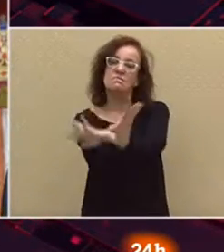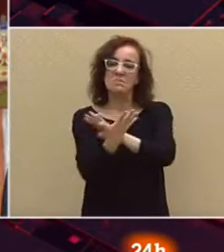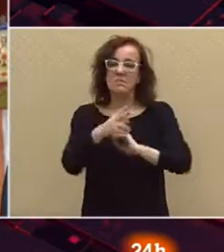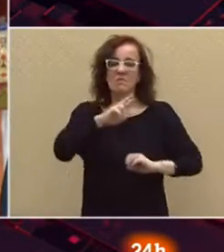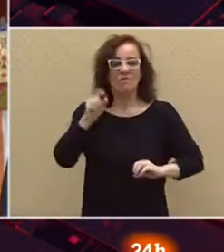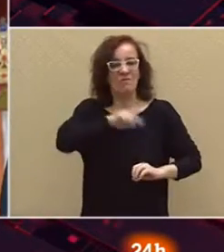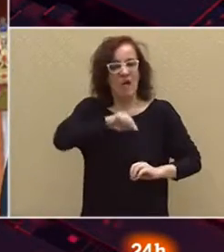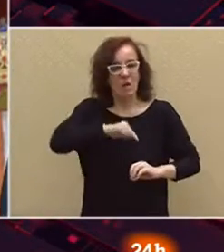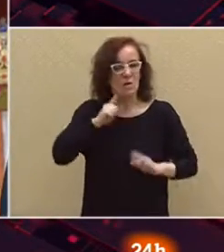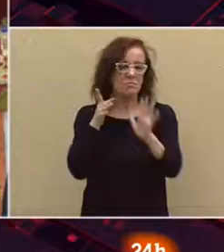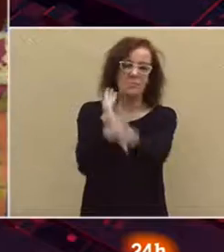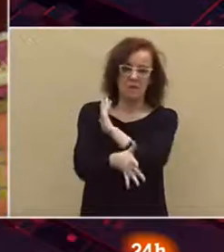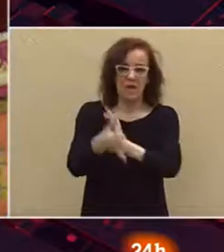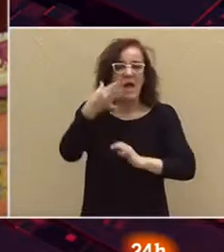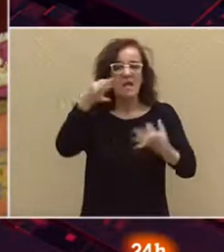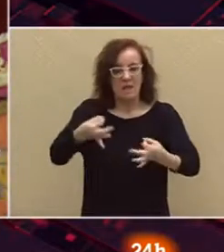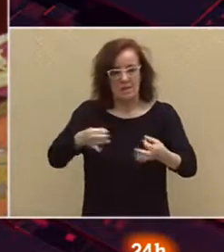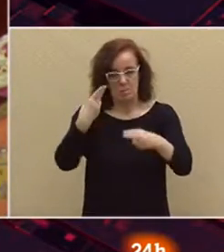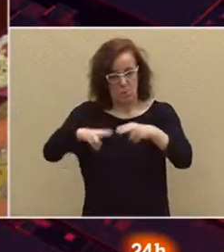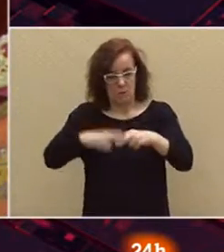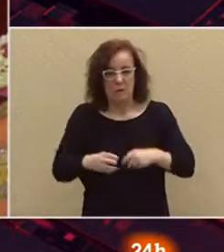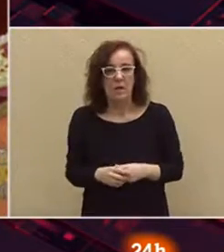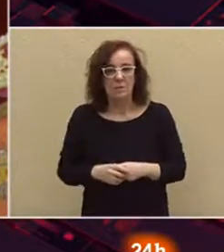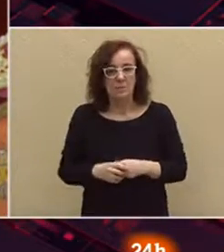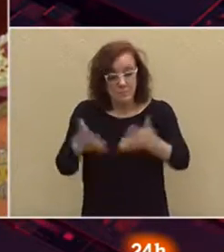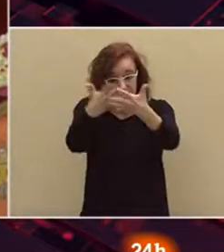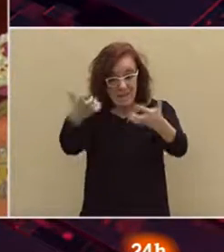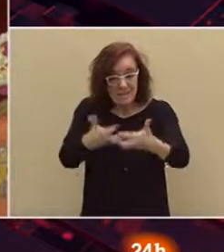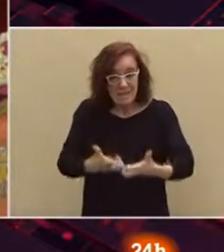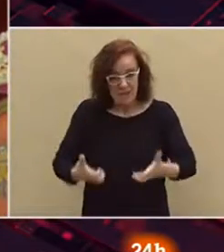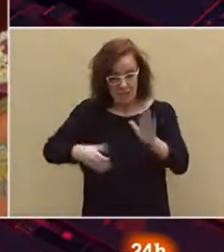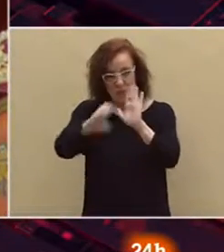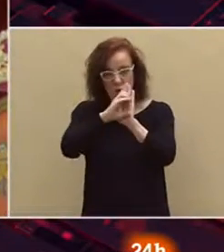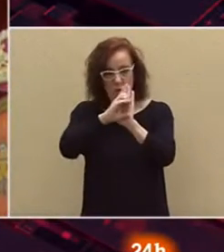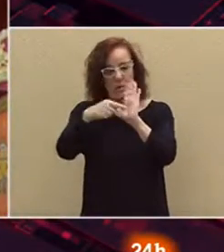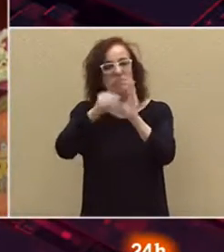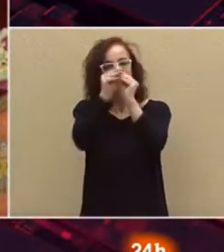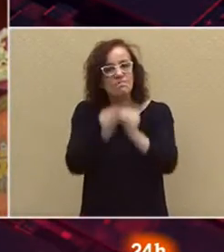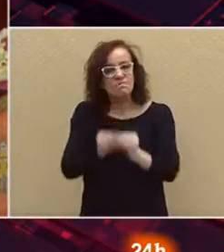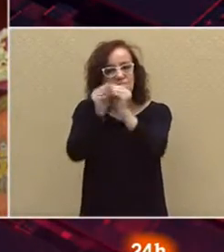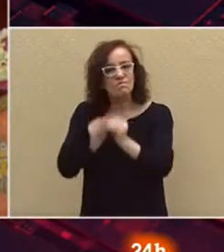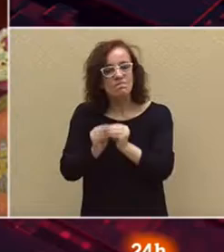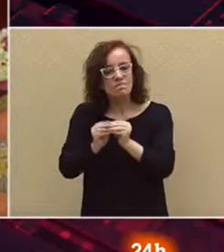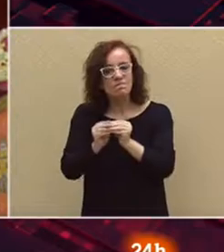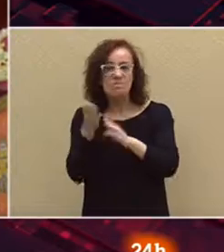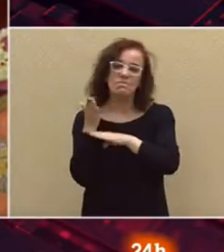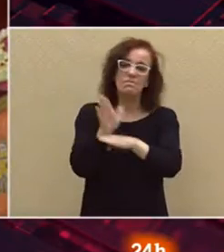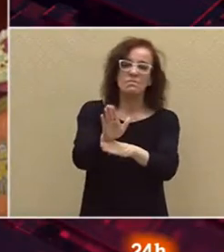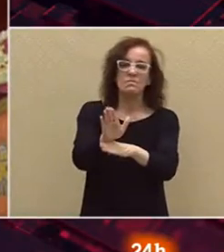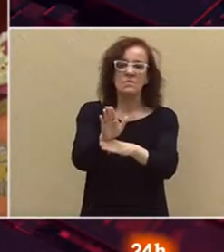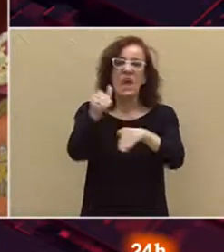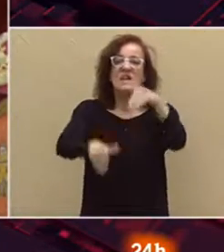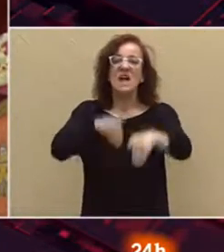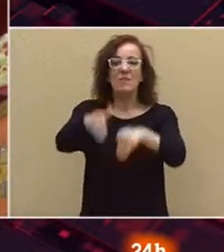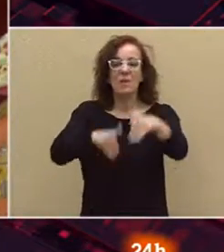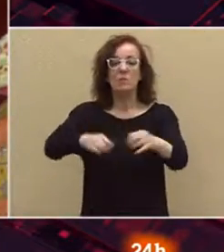cualquier realidad política. El texto constitucional, así elaborado, fue sometido a referéndum y aprobado por